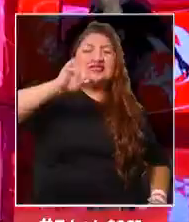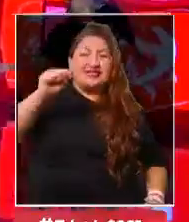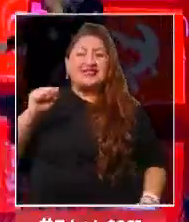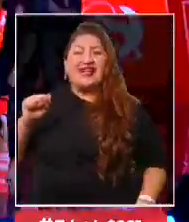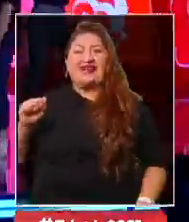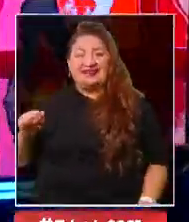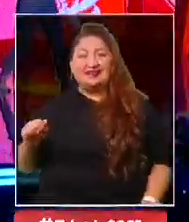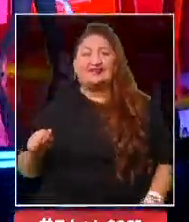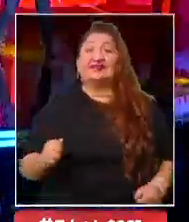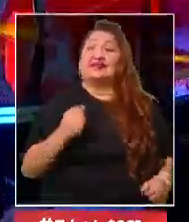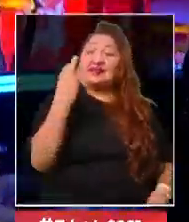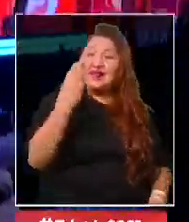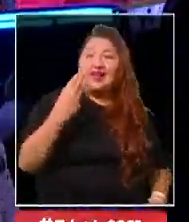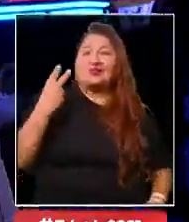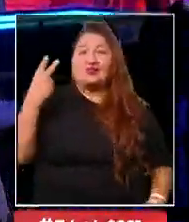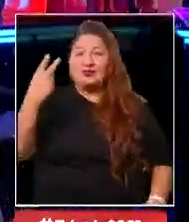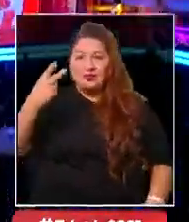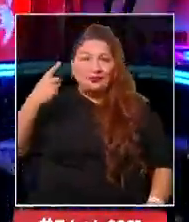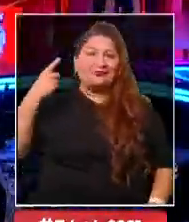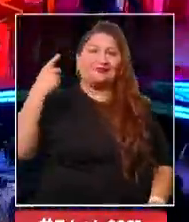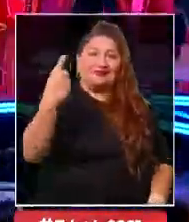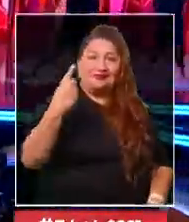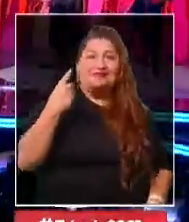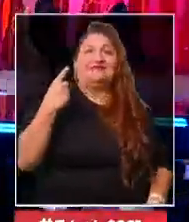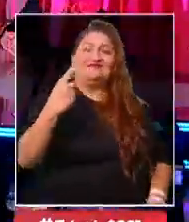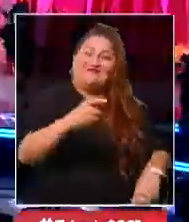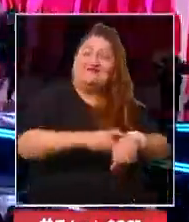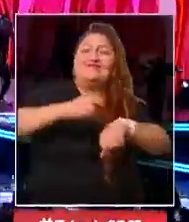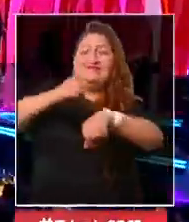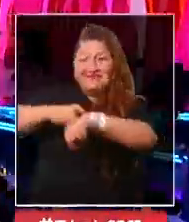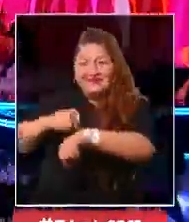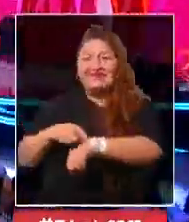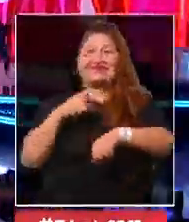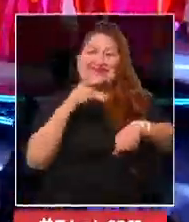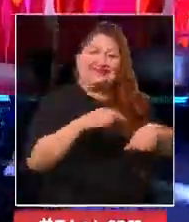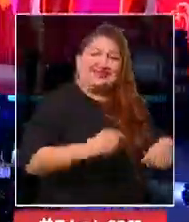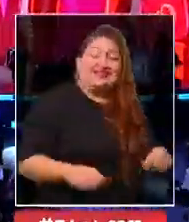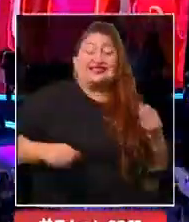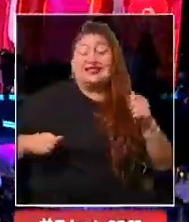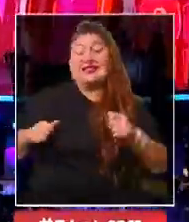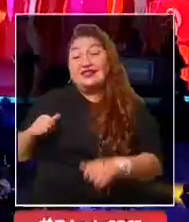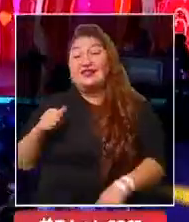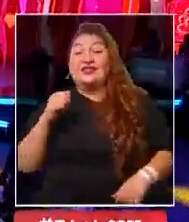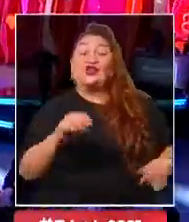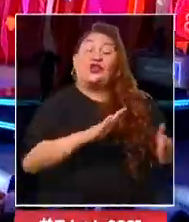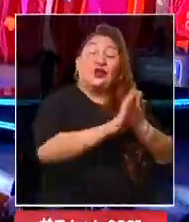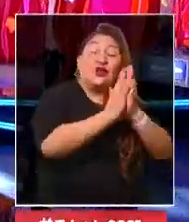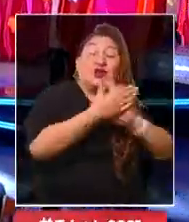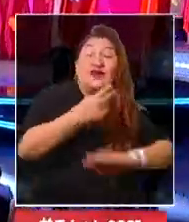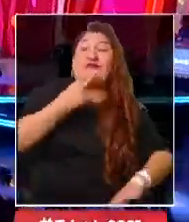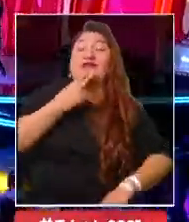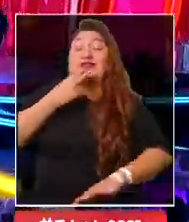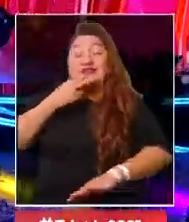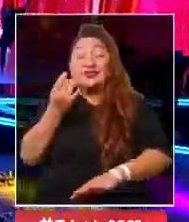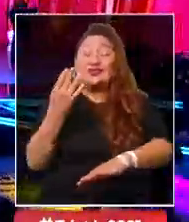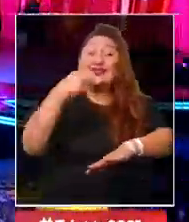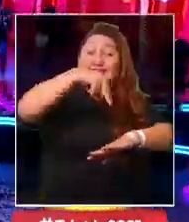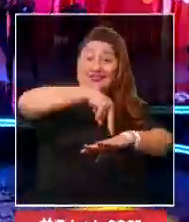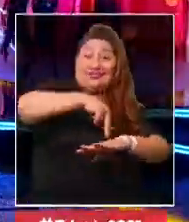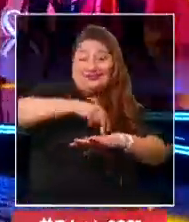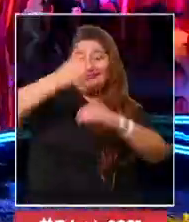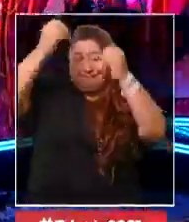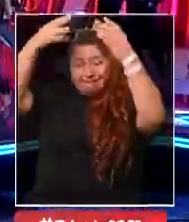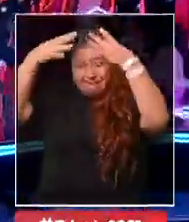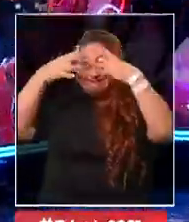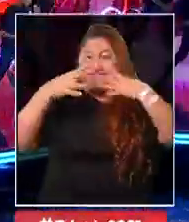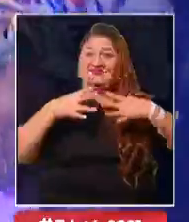damos en... 3, 2, 1, tiempo. ¿Cómo expresar todo lo que he vivido? Solo de estar aquí ya me siento